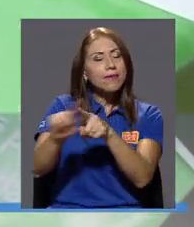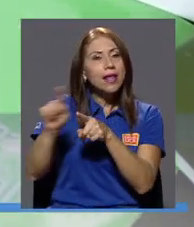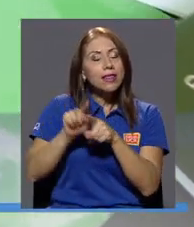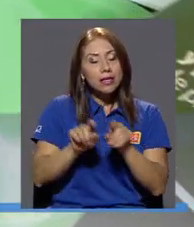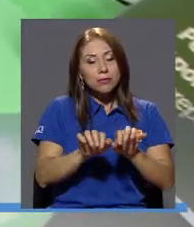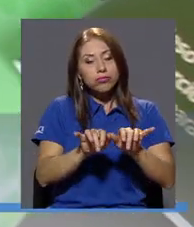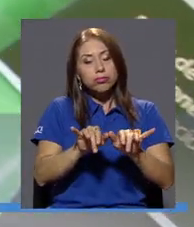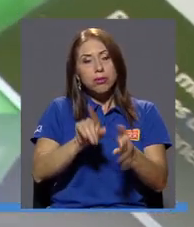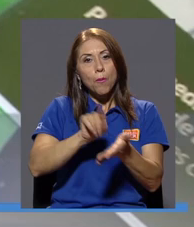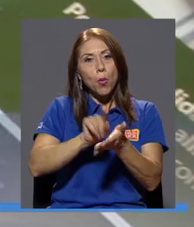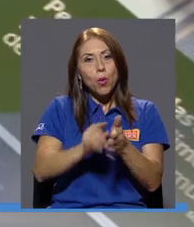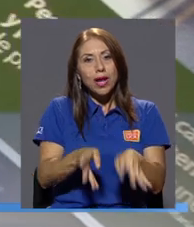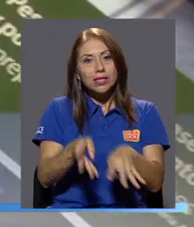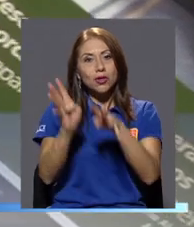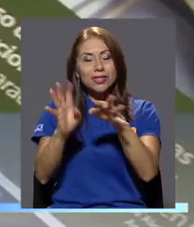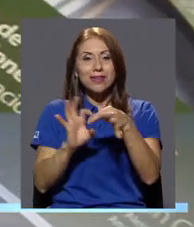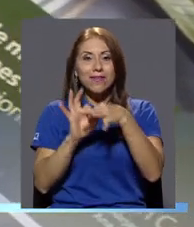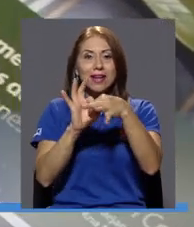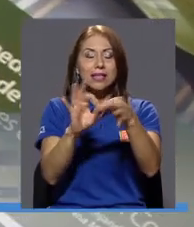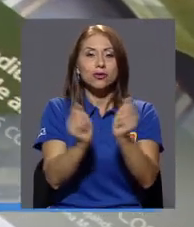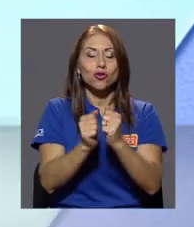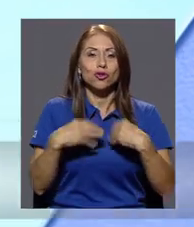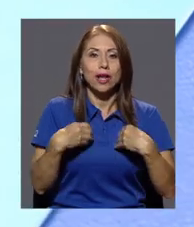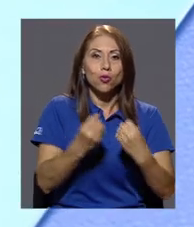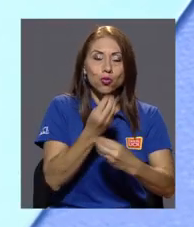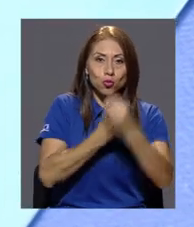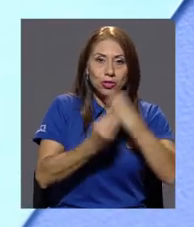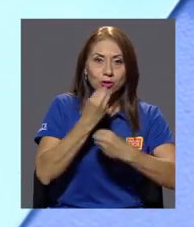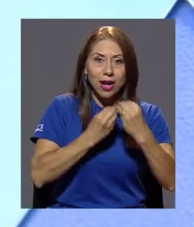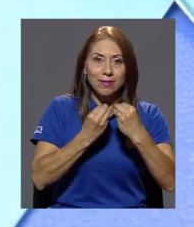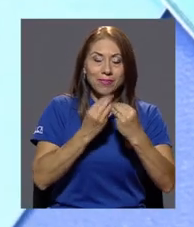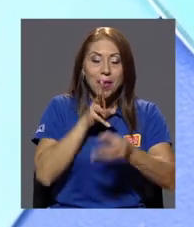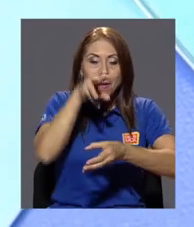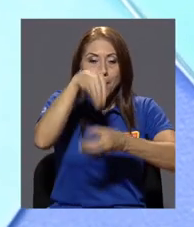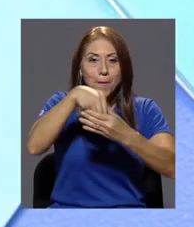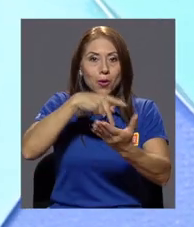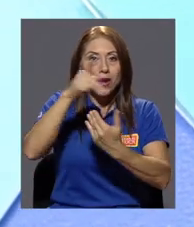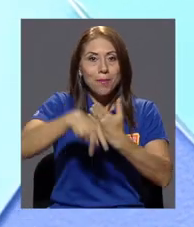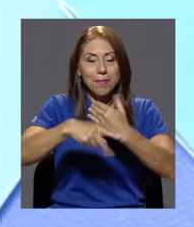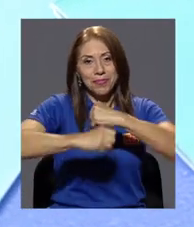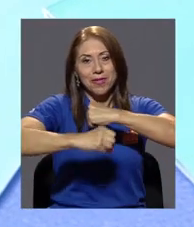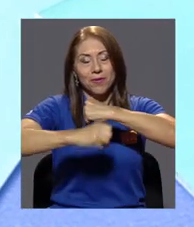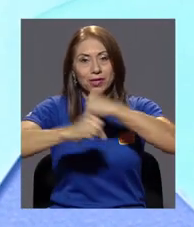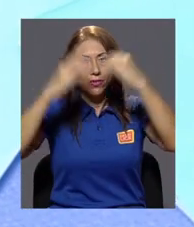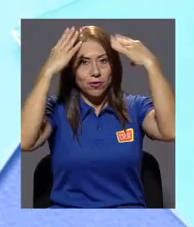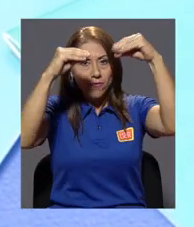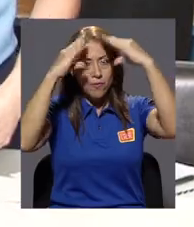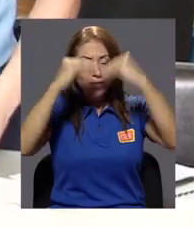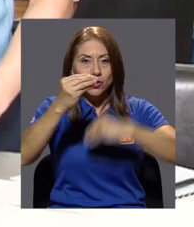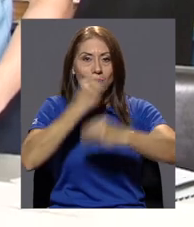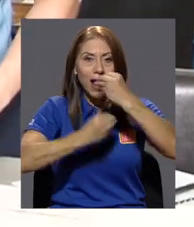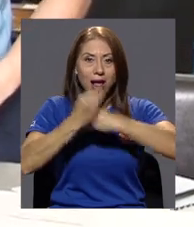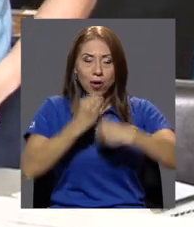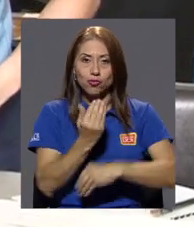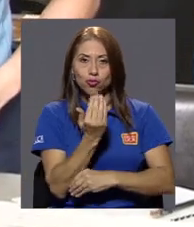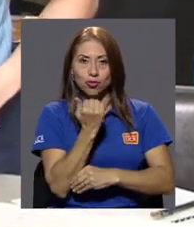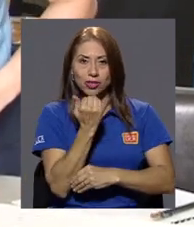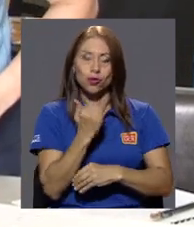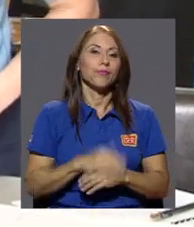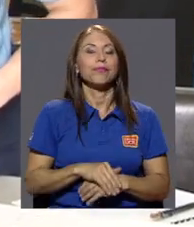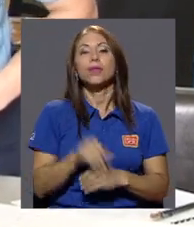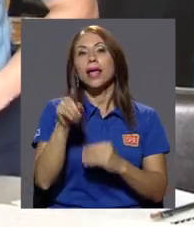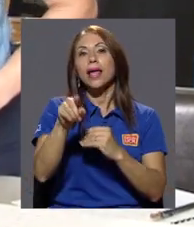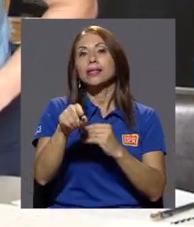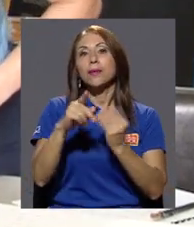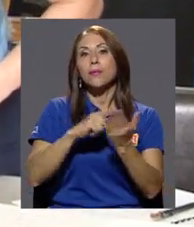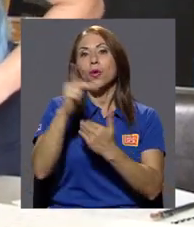publicaciones relacionadas con el tema de salud nutricional, como parte del programa de divulgación e información en alimentación y nutrición. El programa